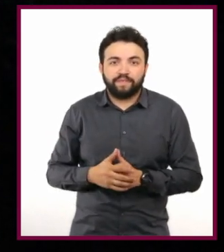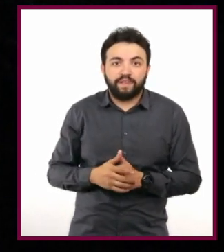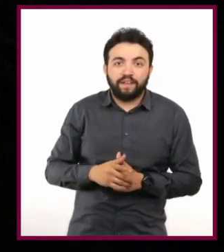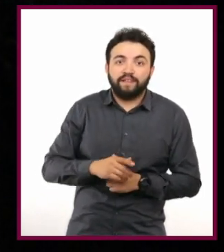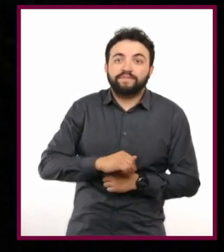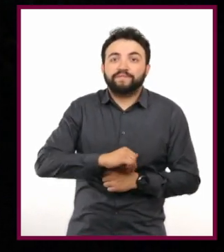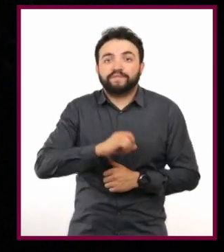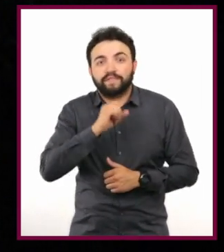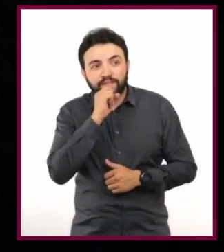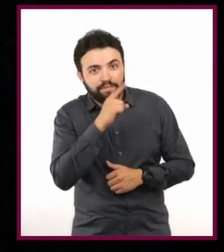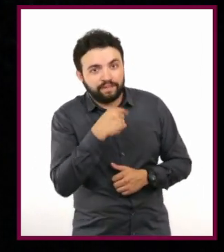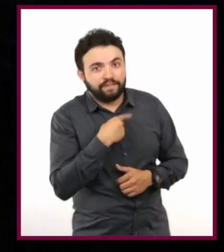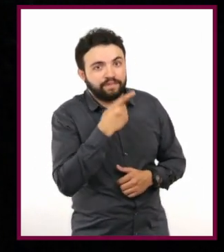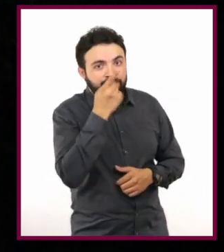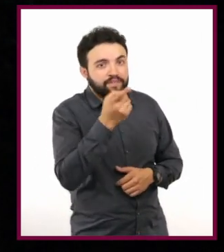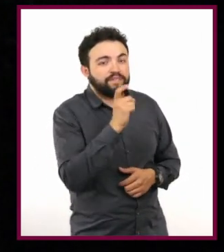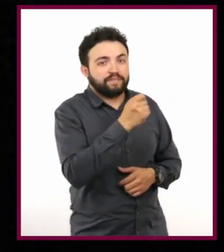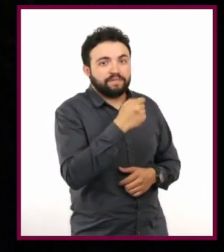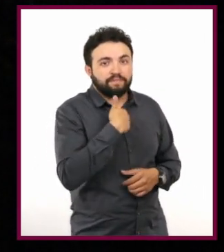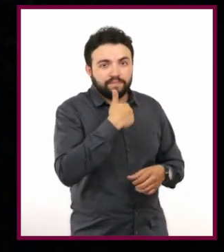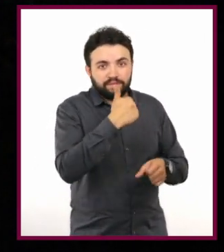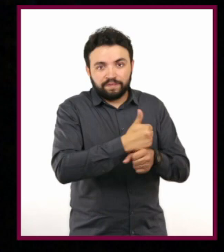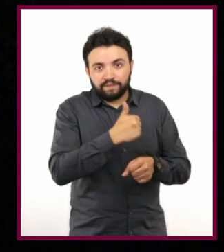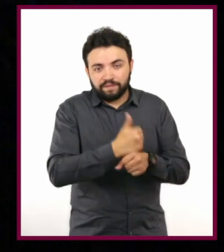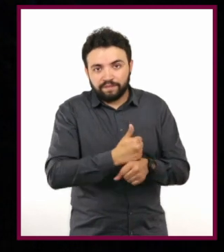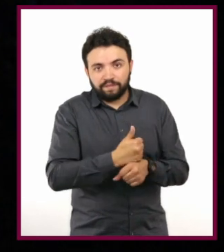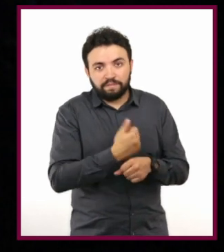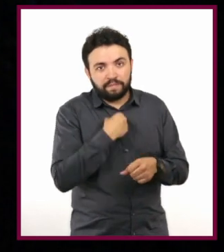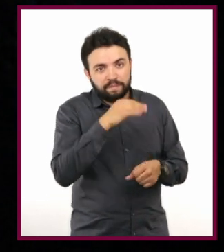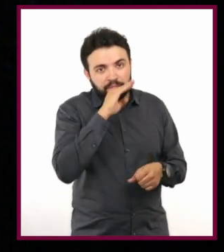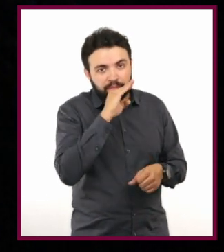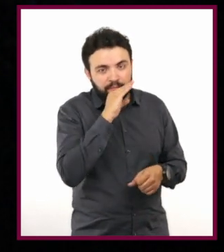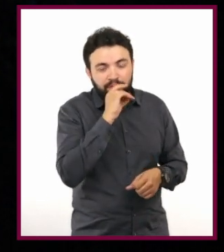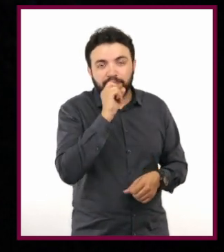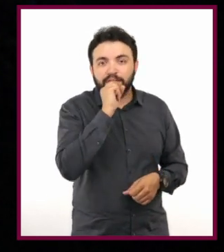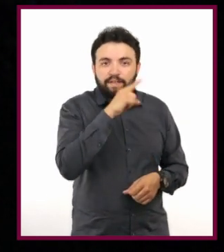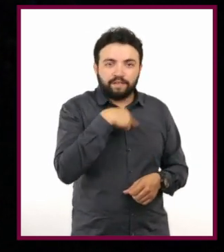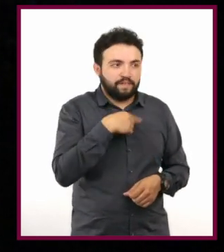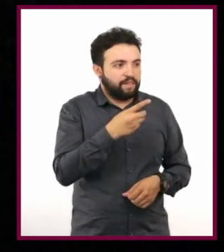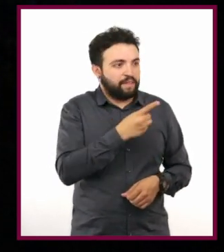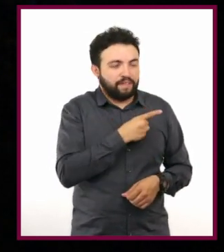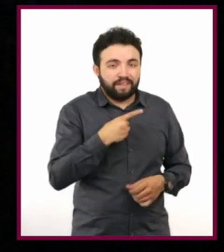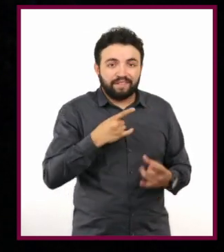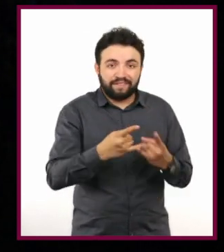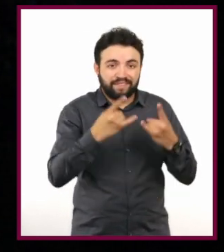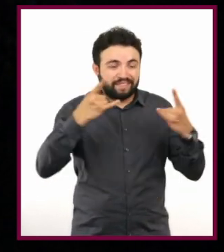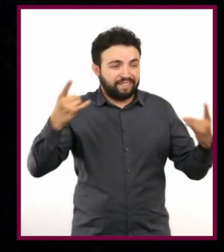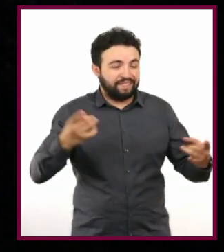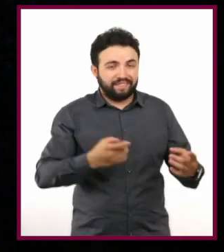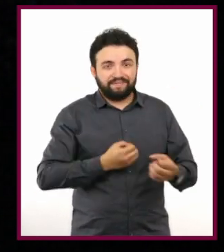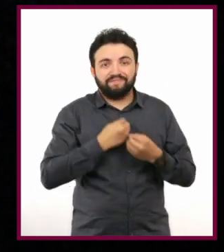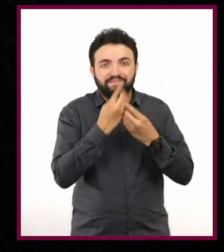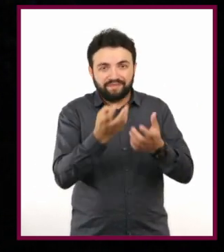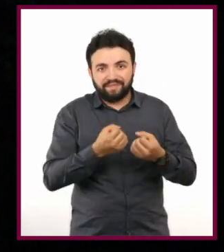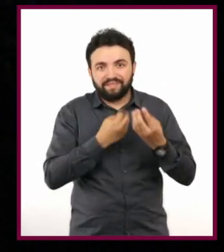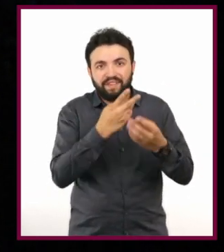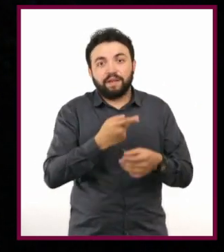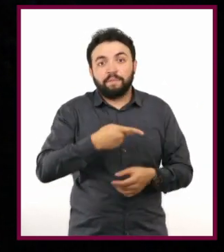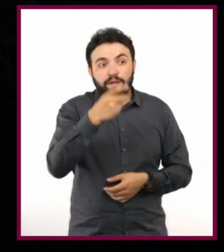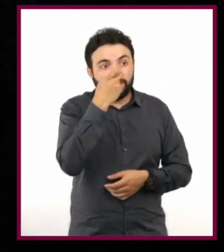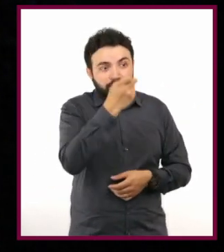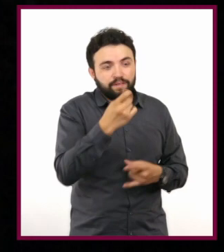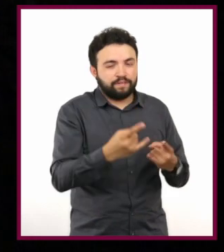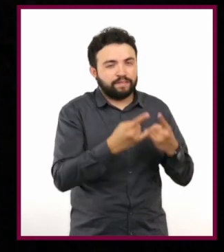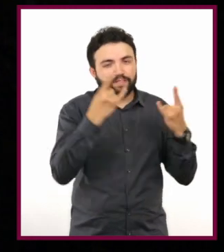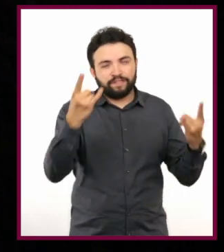les cuento de los abuelos del lado de mi mamá, también tengo un chorro que decir. Pero me parece que esas